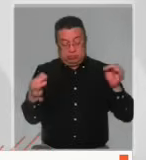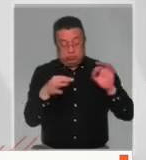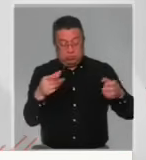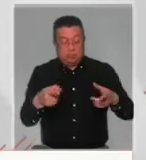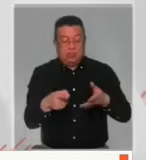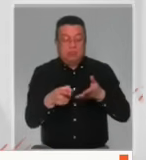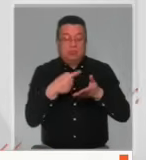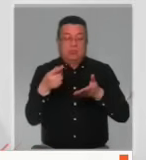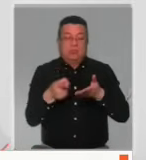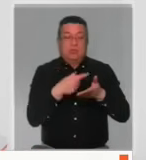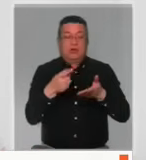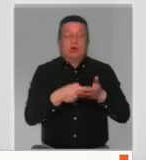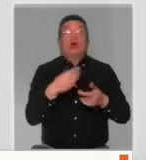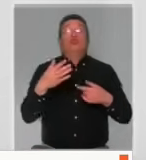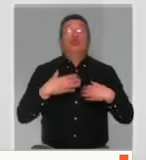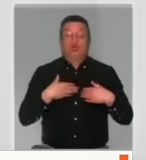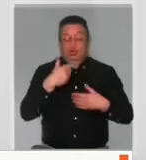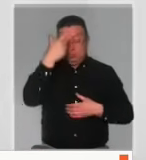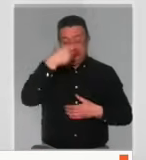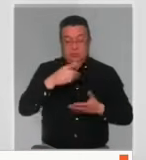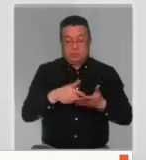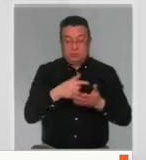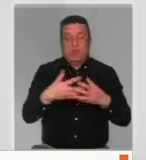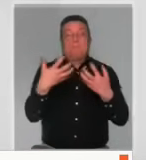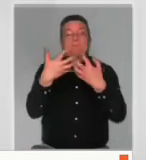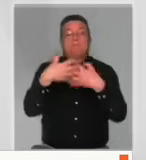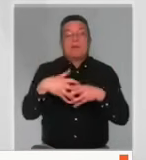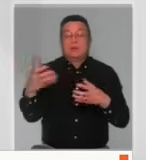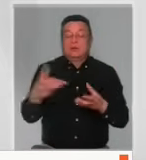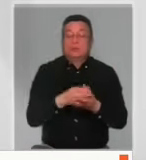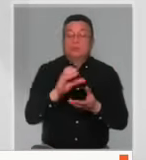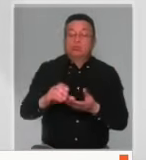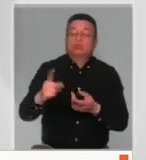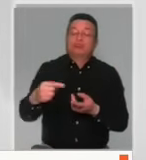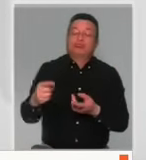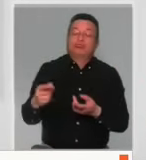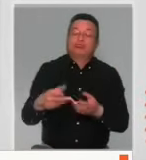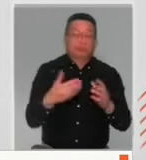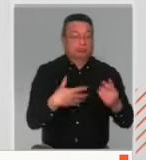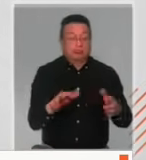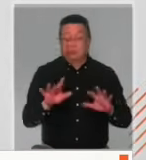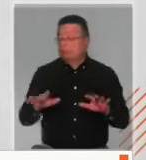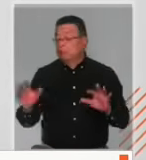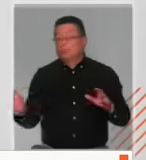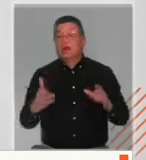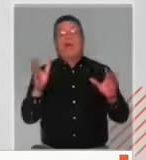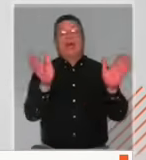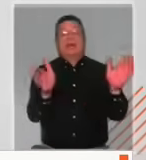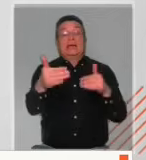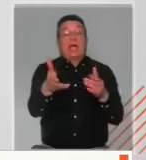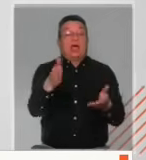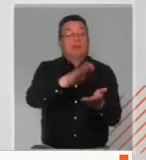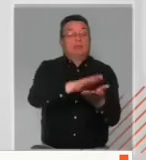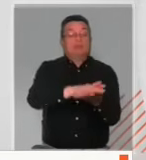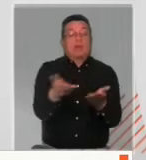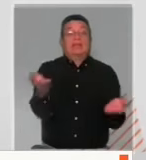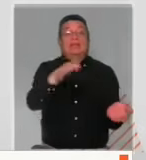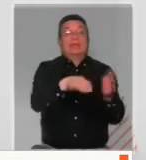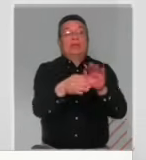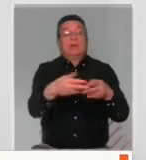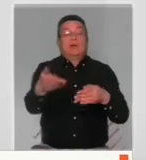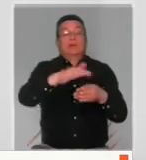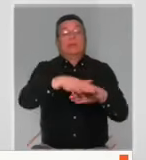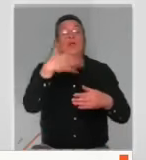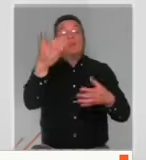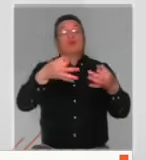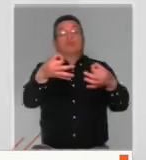dinero. Yo procedo a contar el dinero por máquina, hago ingreso al sistema para que quede registro, queda en cajas asignadas con tapa y luego el dinero se